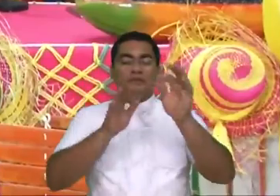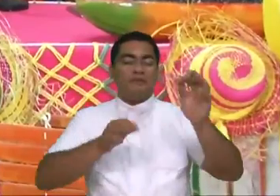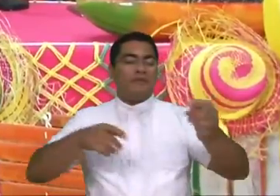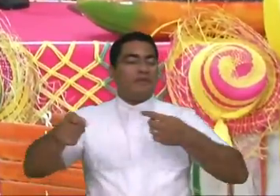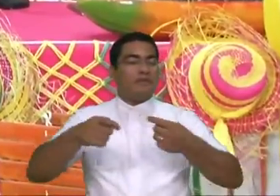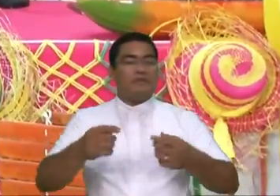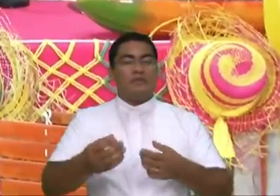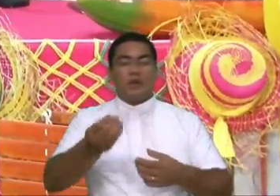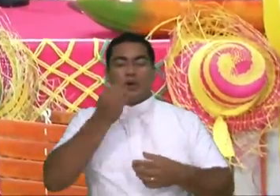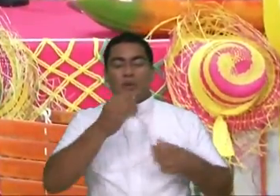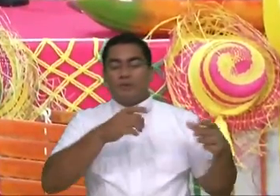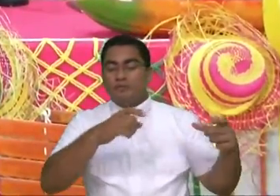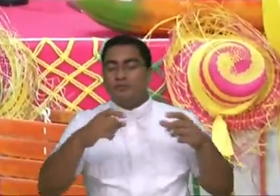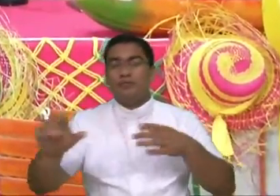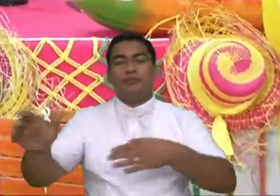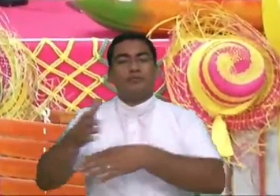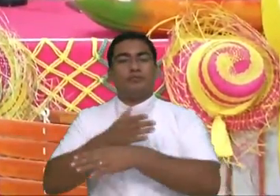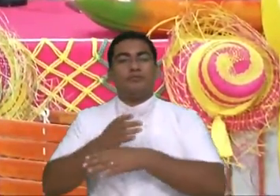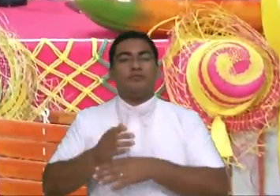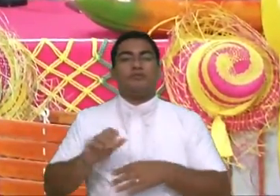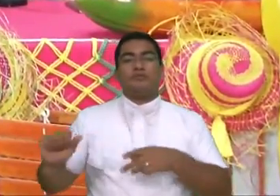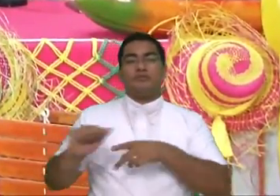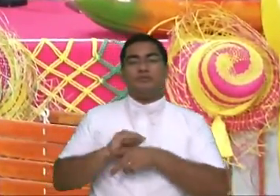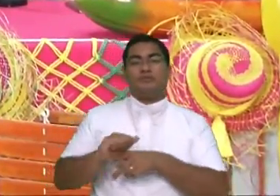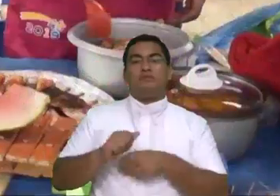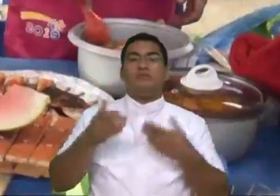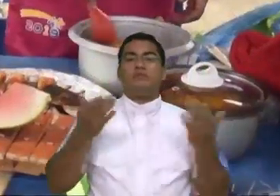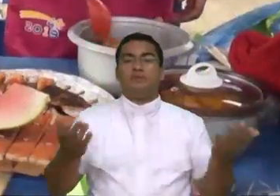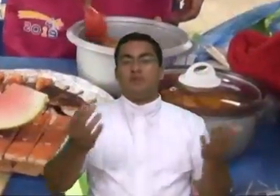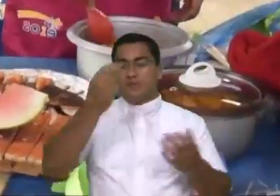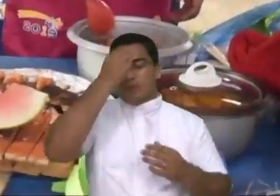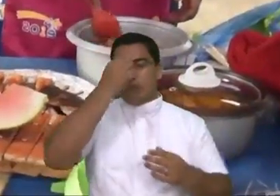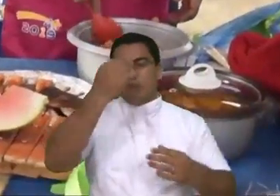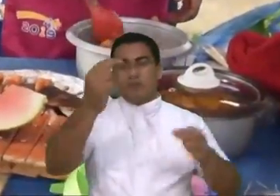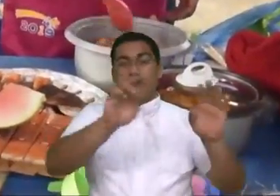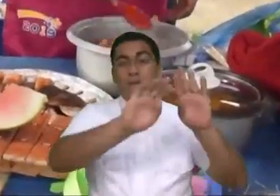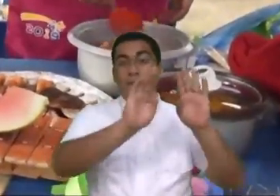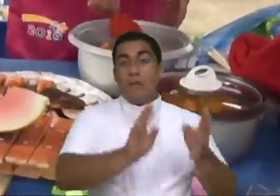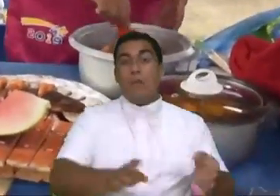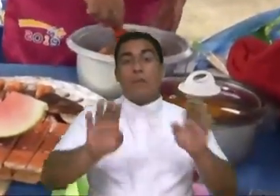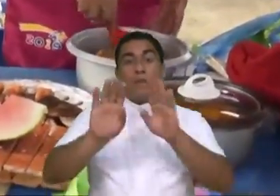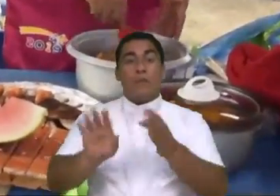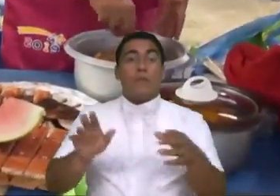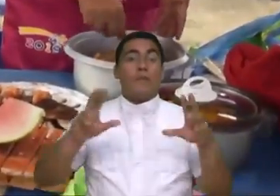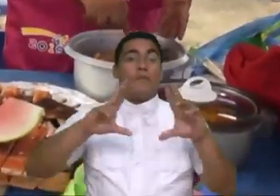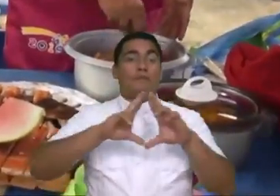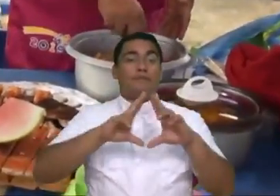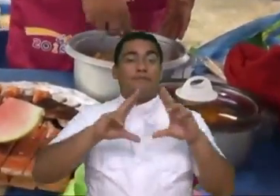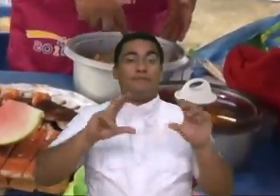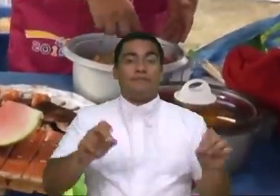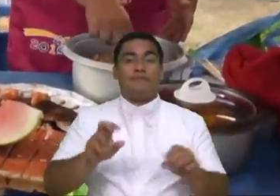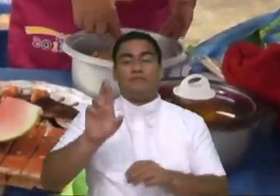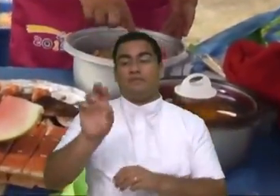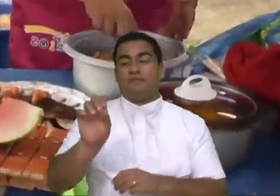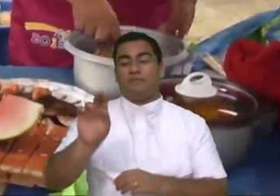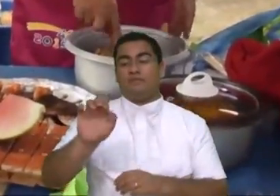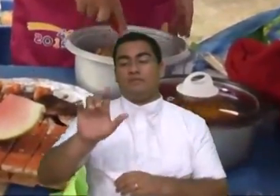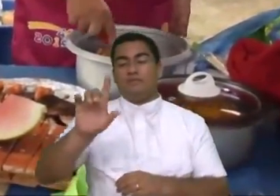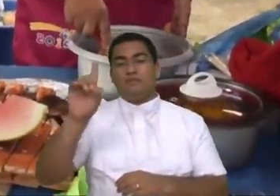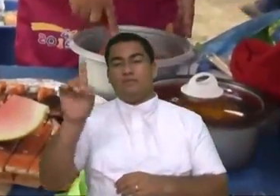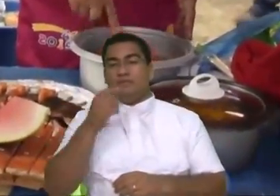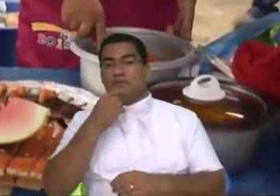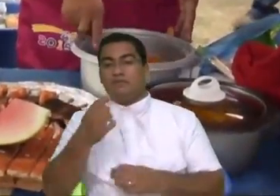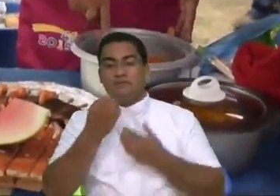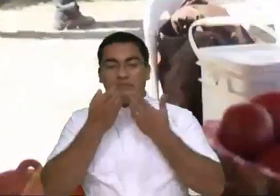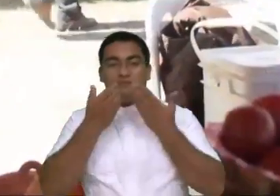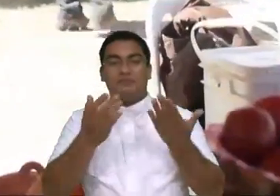y diferentes dinámicas y concursos para homenajear a la mujer nicaragüense. Con cámara de Ronald Ruiz para el canal parlamentario, les